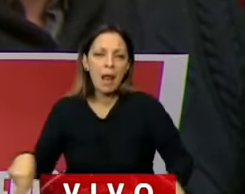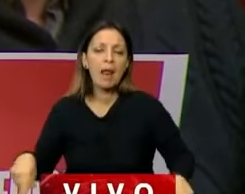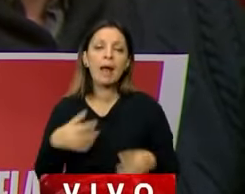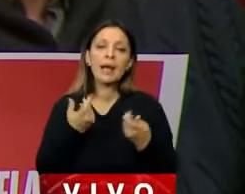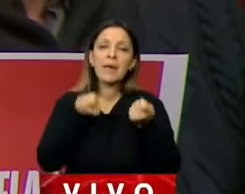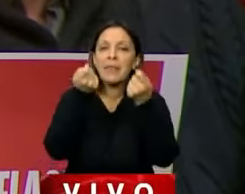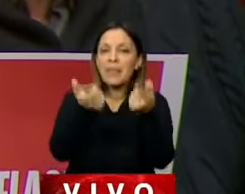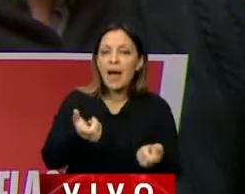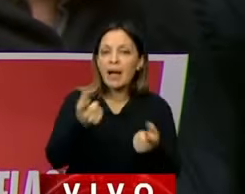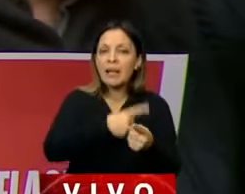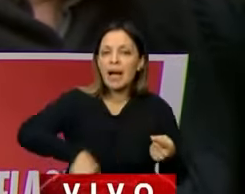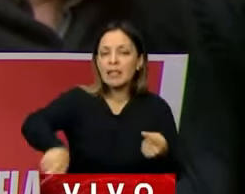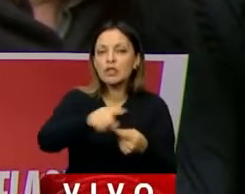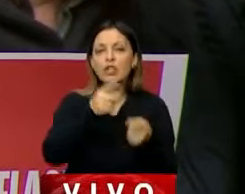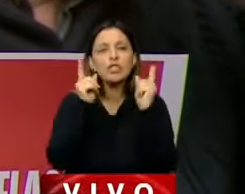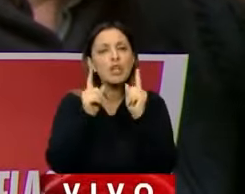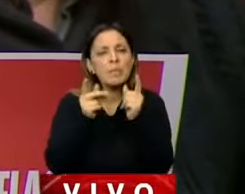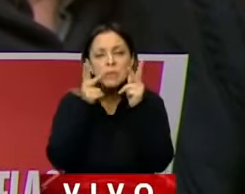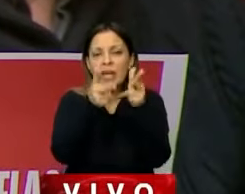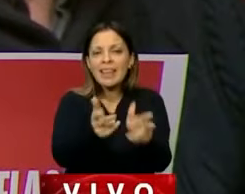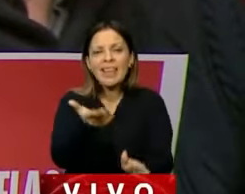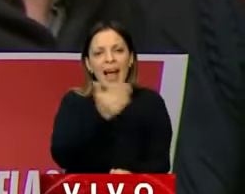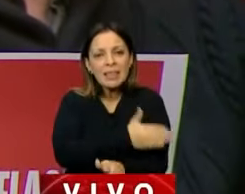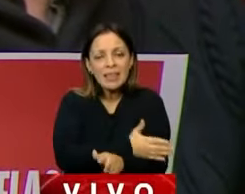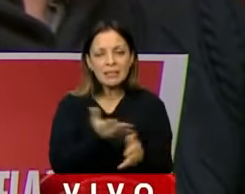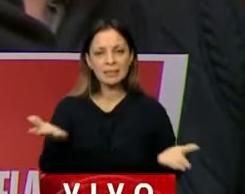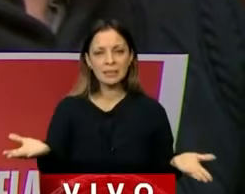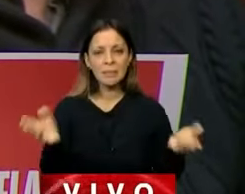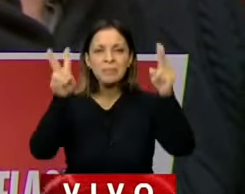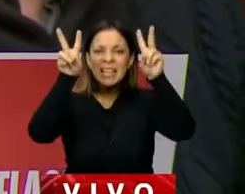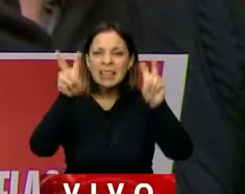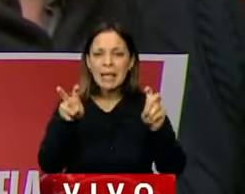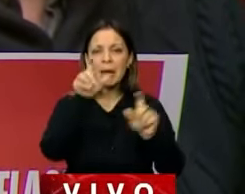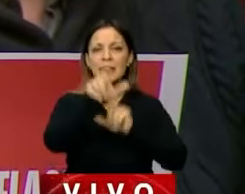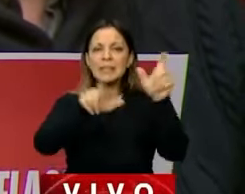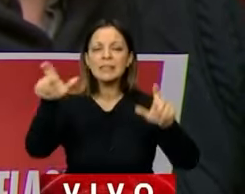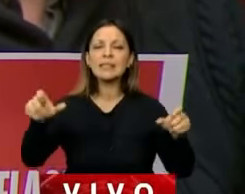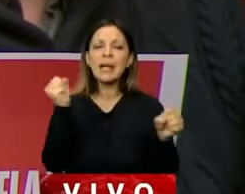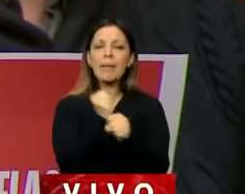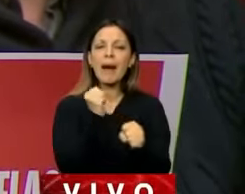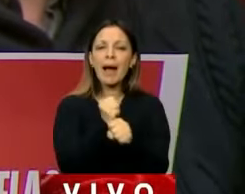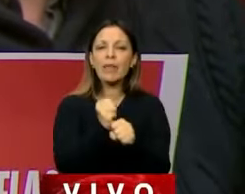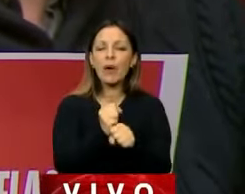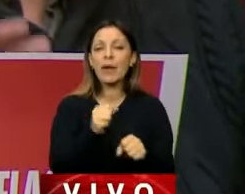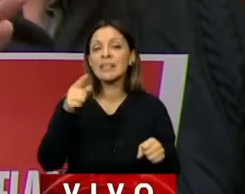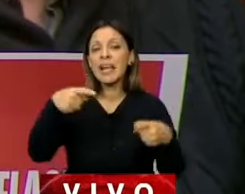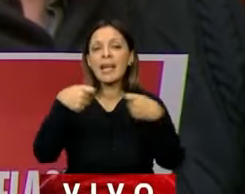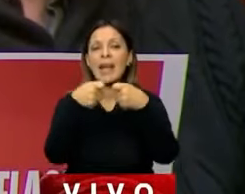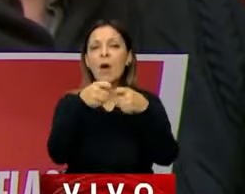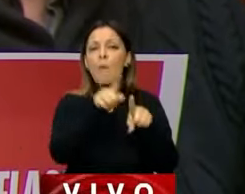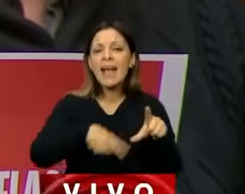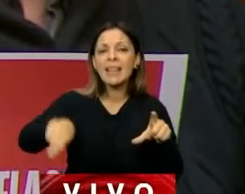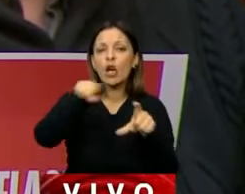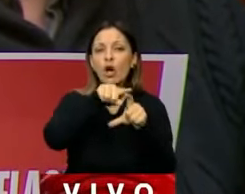beneficia a todo lo demuestra lo que ya mencionamos más temprano, el tema de los trabajadores del neumático, el SUDNA. Miren